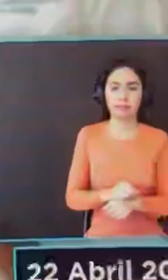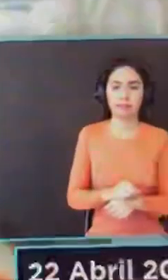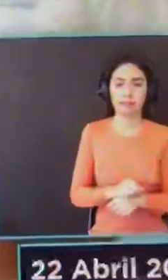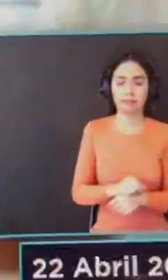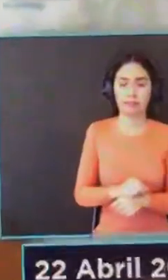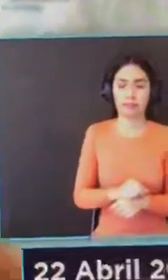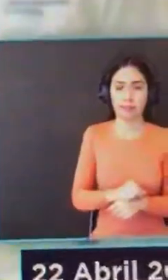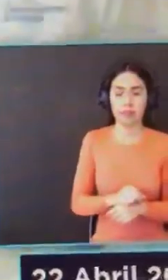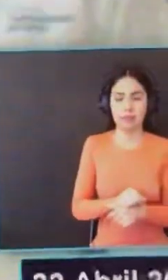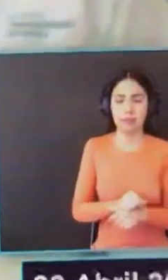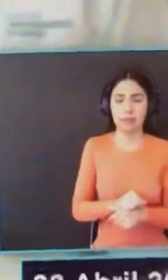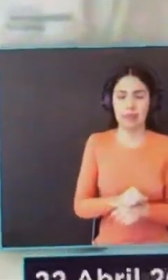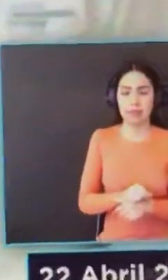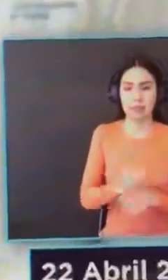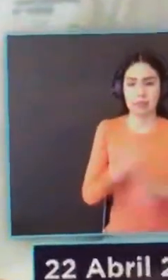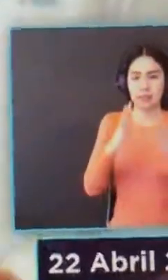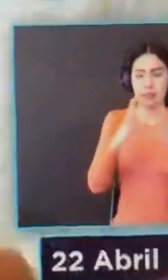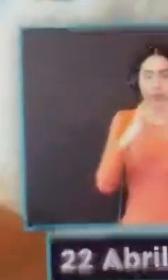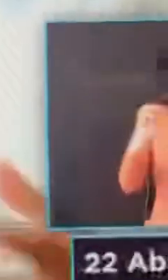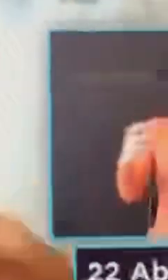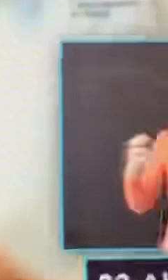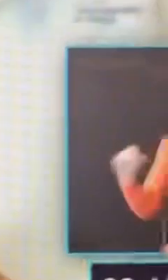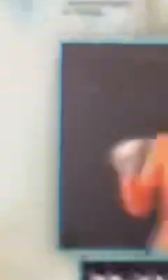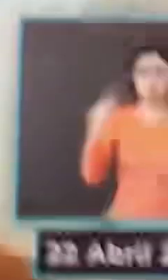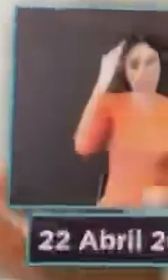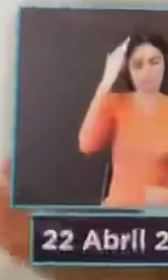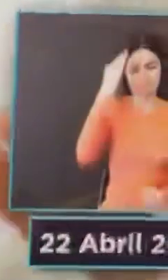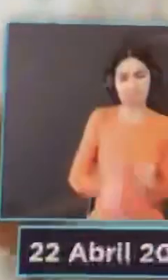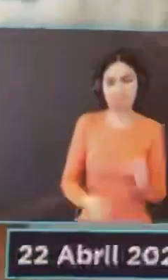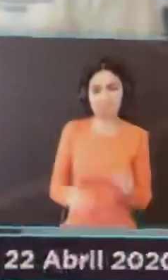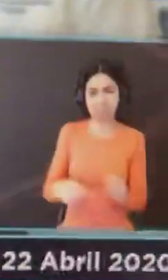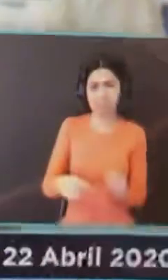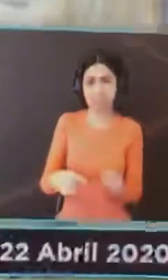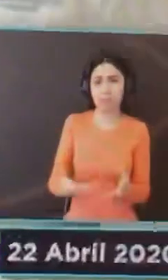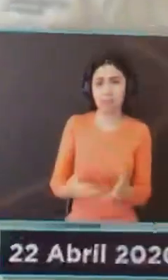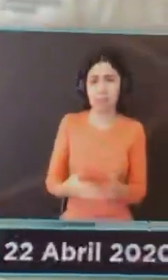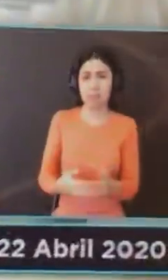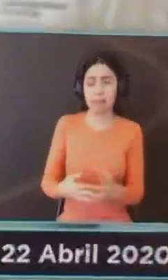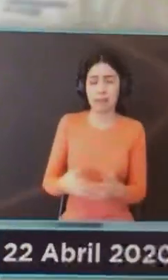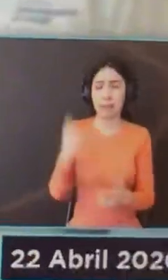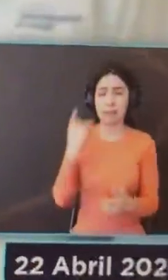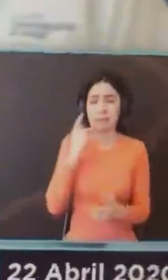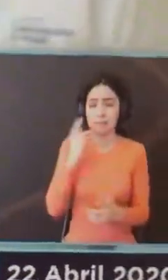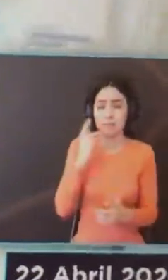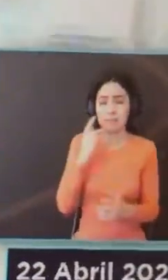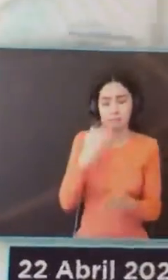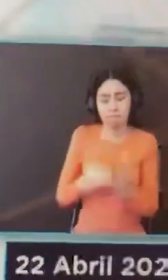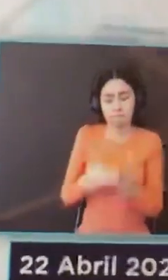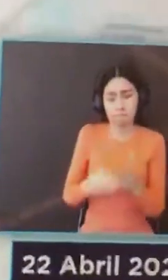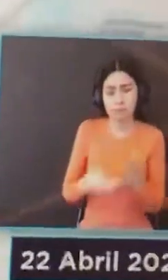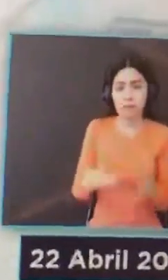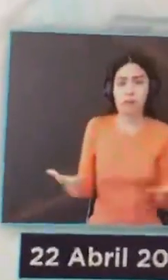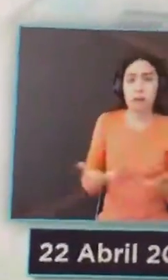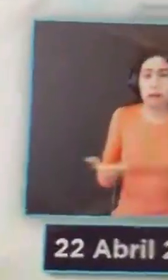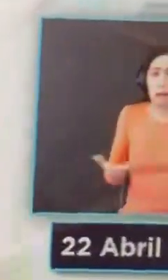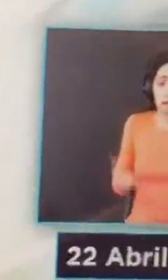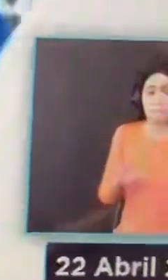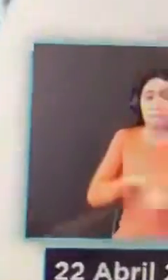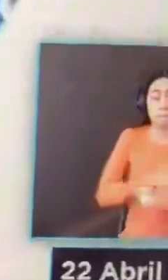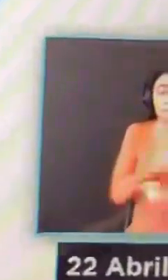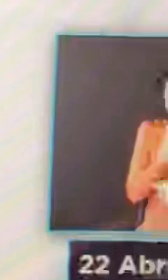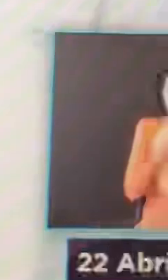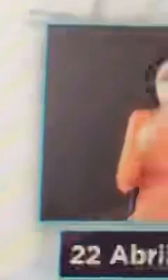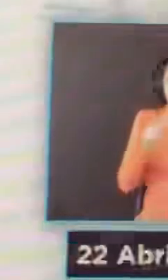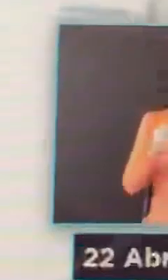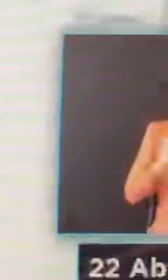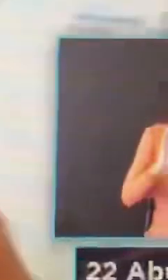posibilidad de poder rastrear los casos positivos, confluyen los brotes comunitarios, y bueno, pues